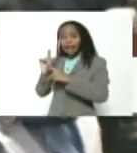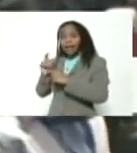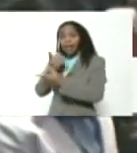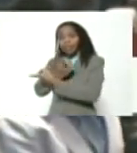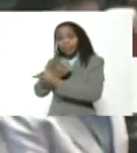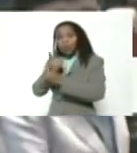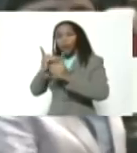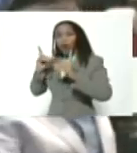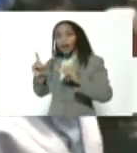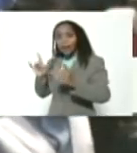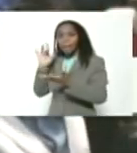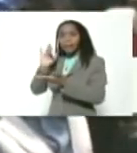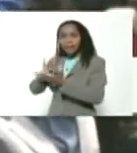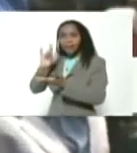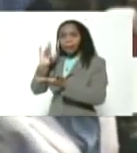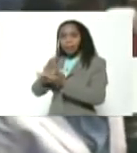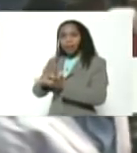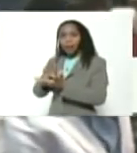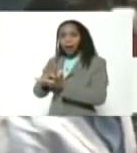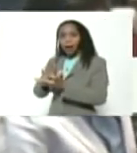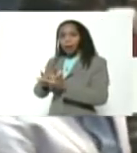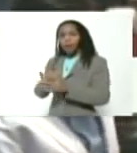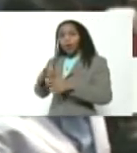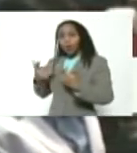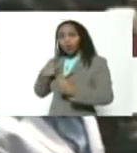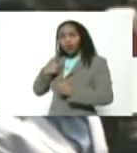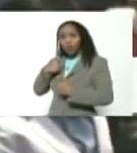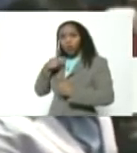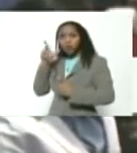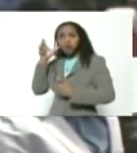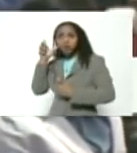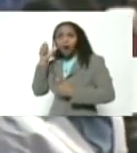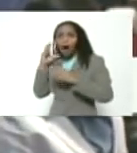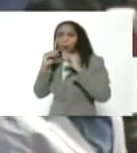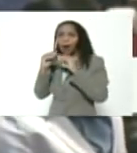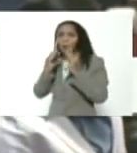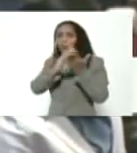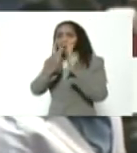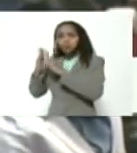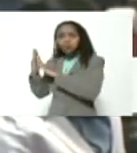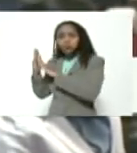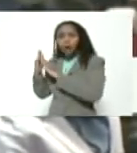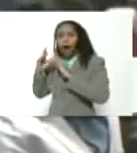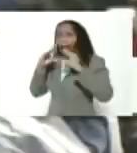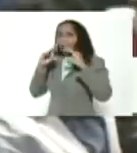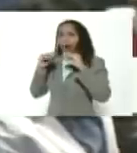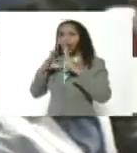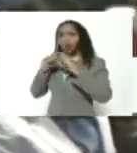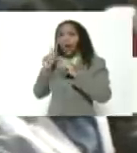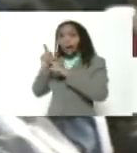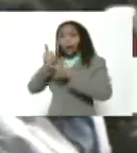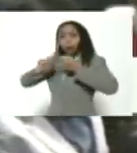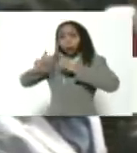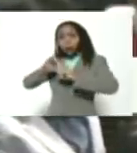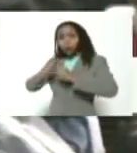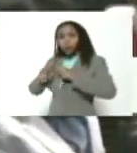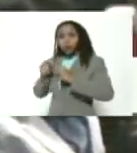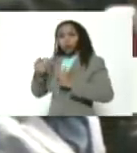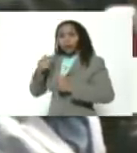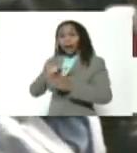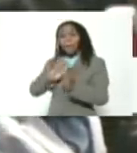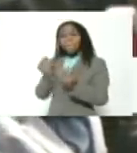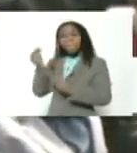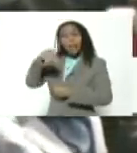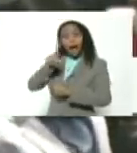democracia participativa. Cuando yo oigo hablar de las comunas, cuando yo oigo hablar de todas estas cosas. Pero además de